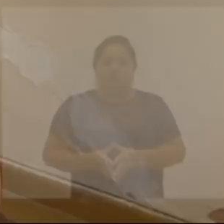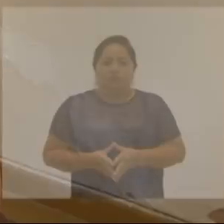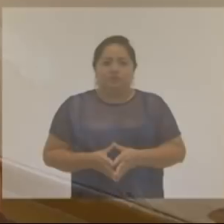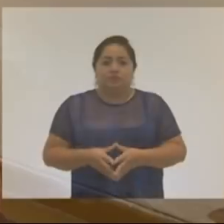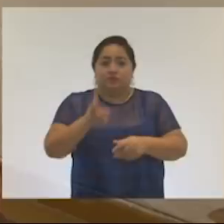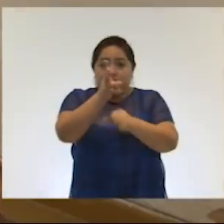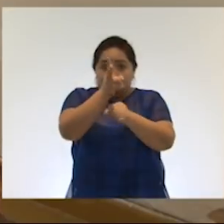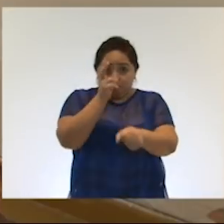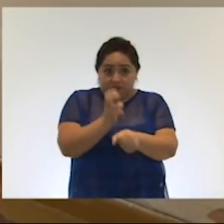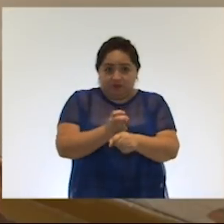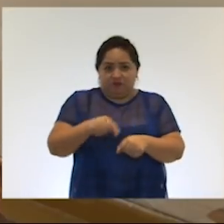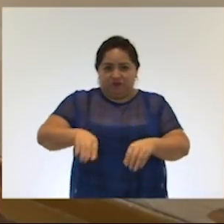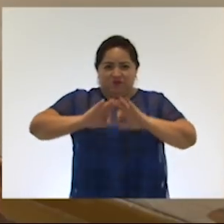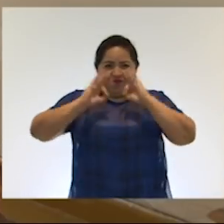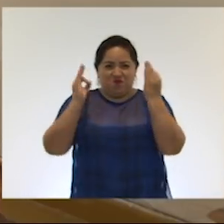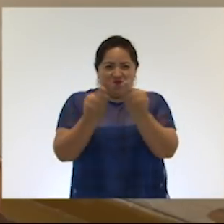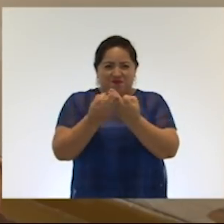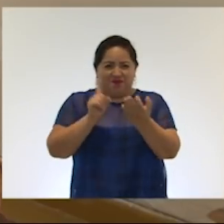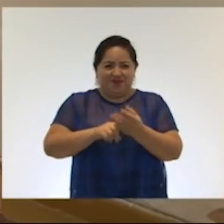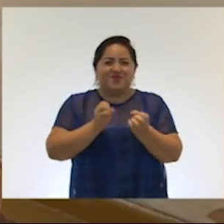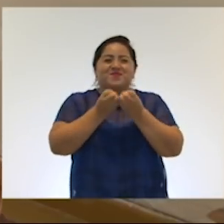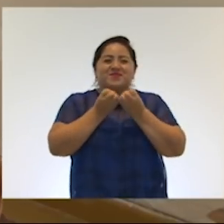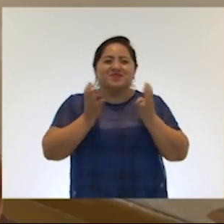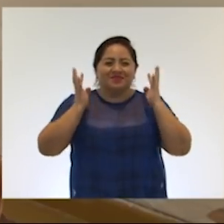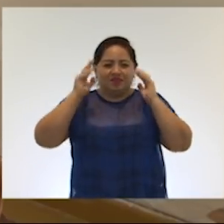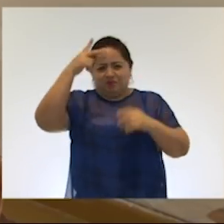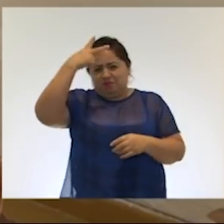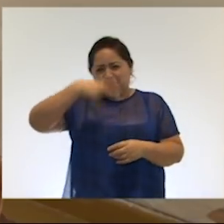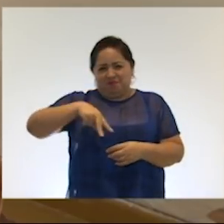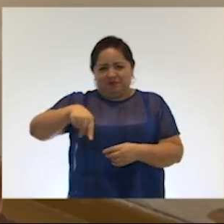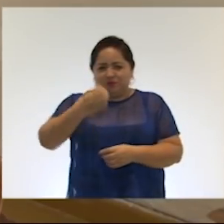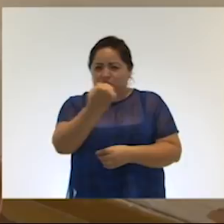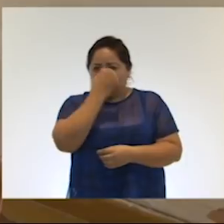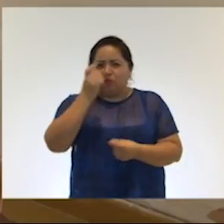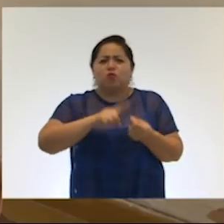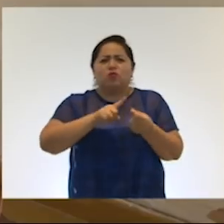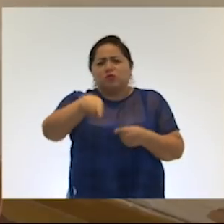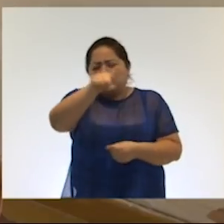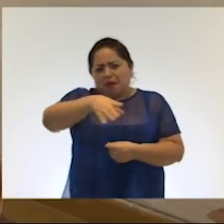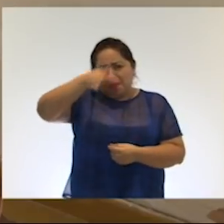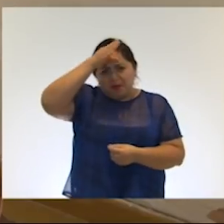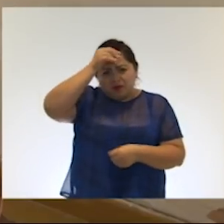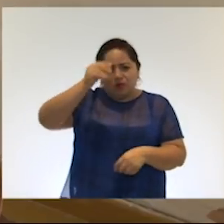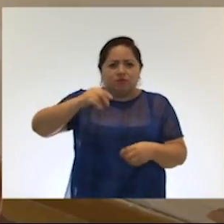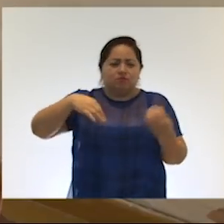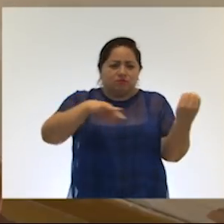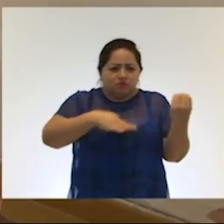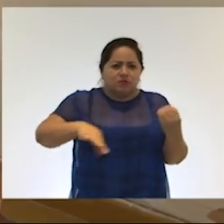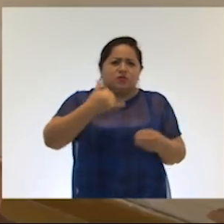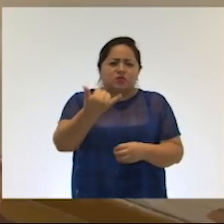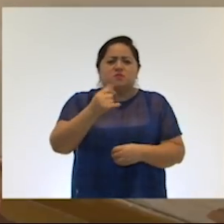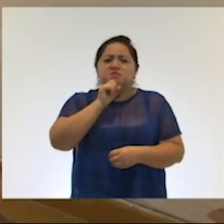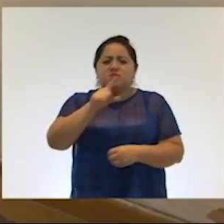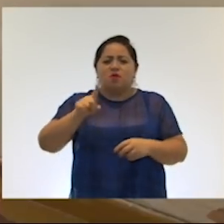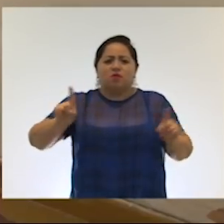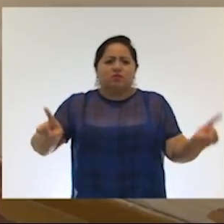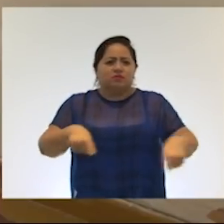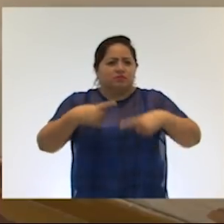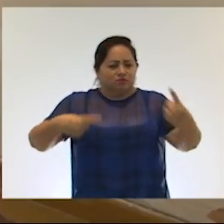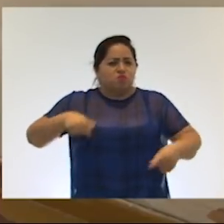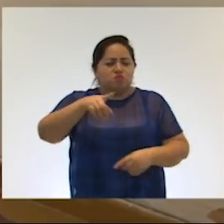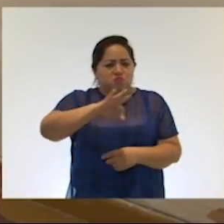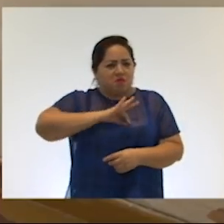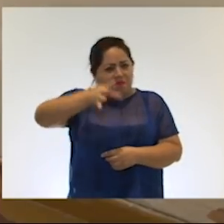Te invitamos a formar parte de la orquesta de la Nueva Escuela Mexicana, donde aprenderás a tocar y formarás parte de una orquesta